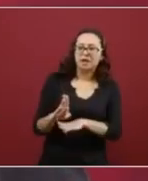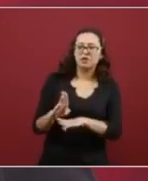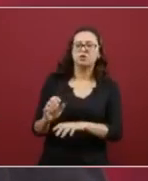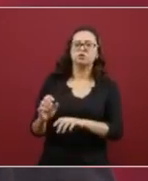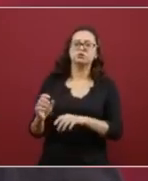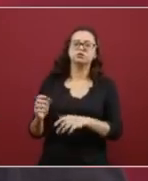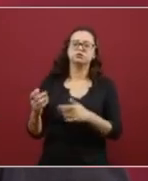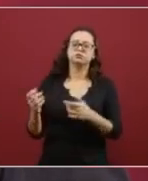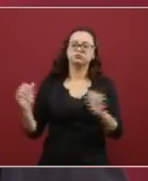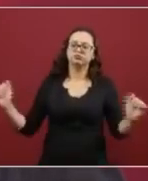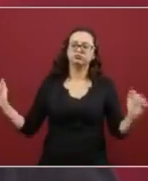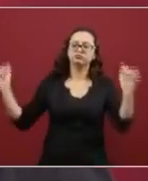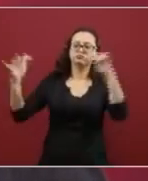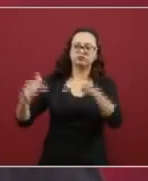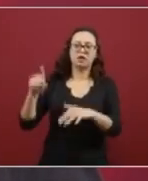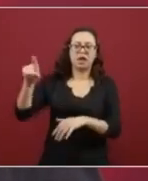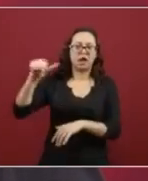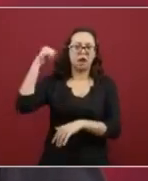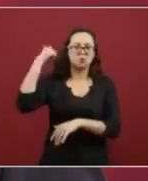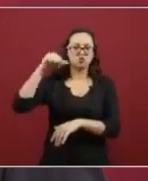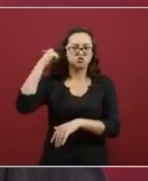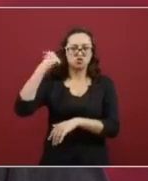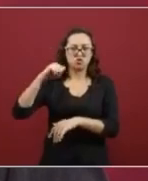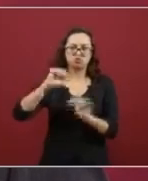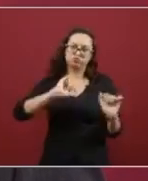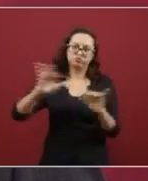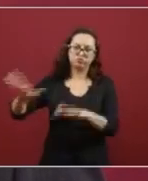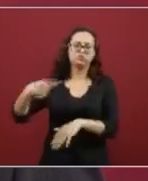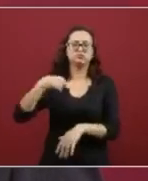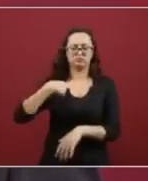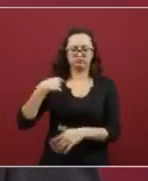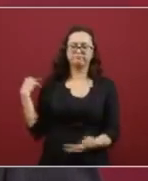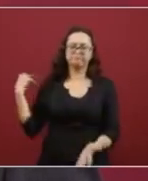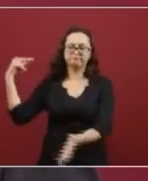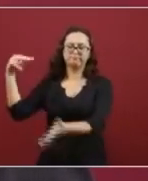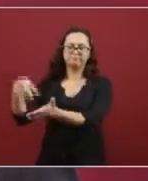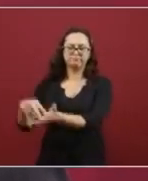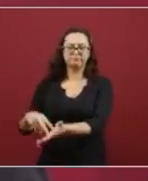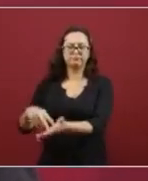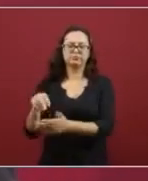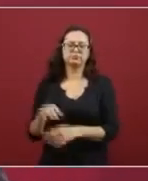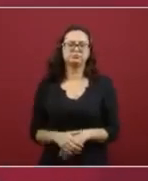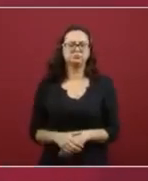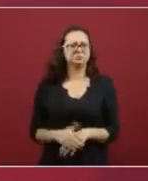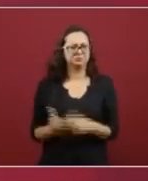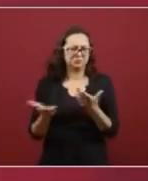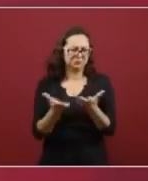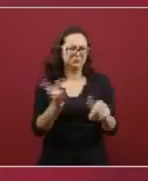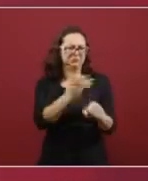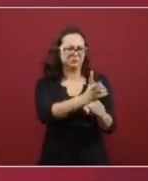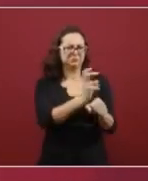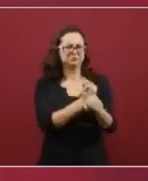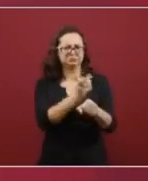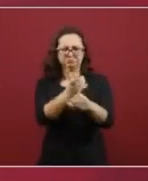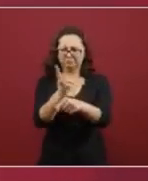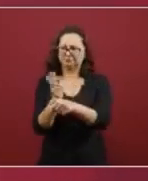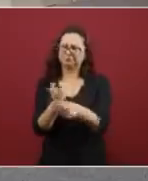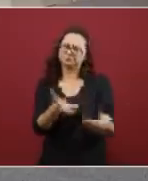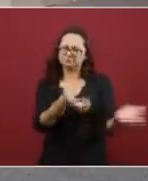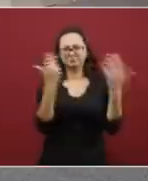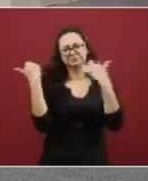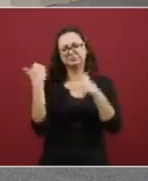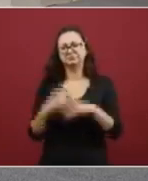de banqueros en Acapulco, y les invitamos porque ahí vamos a hacer